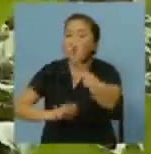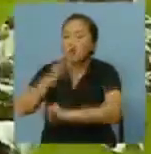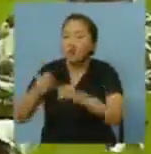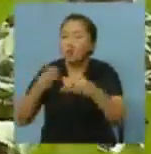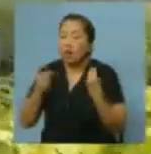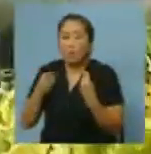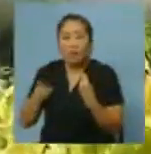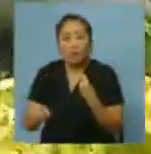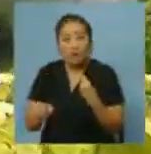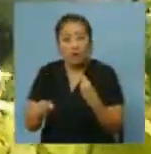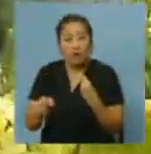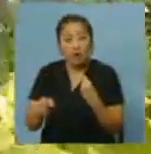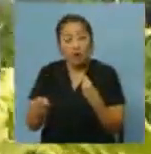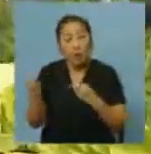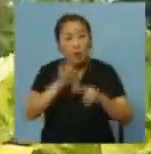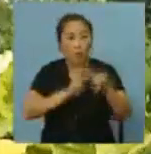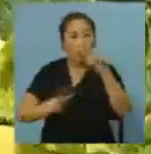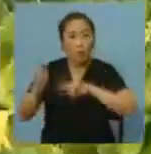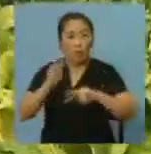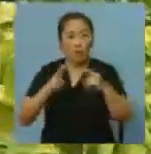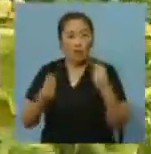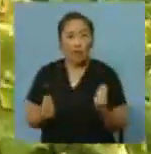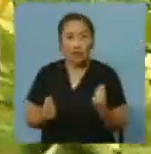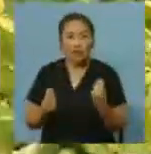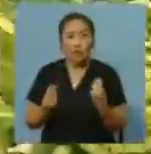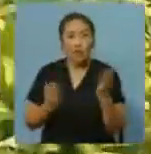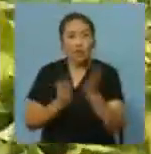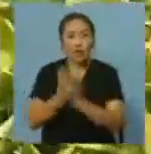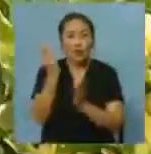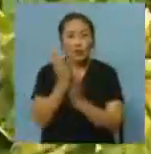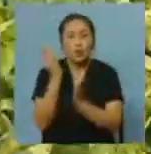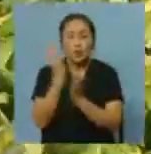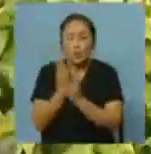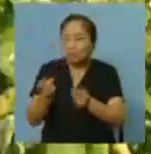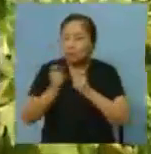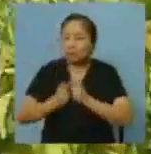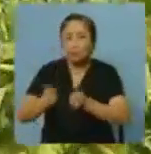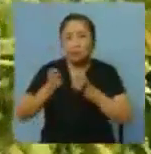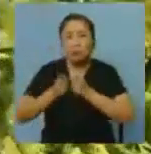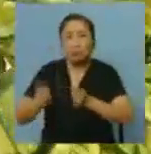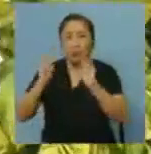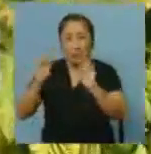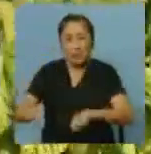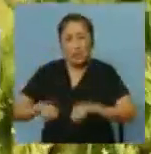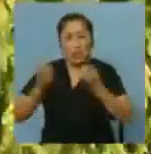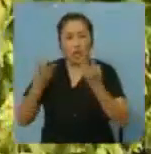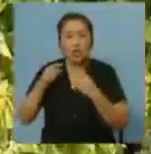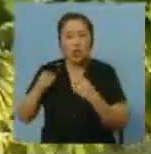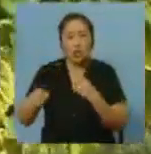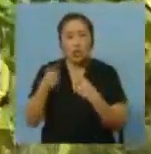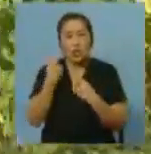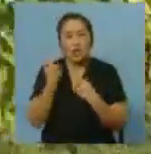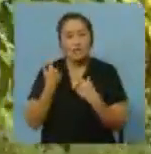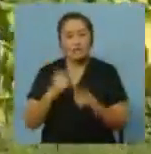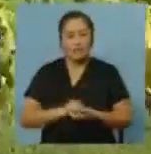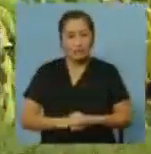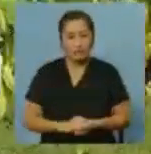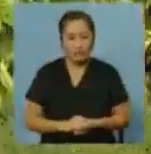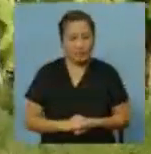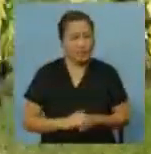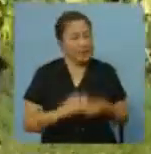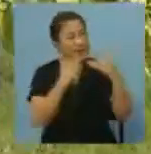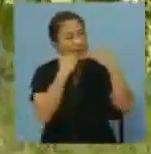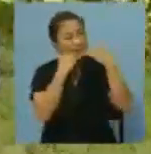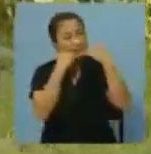también buscando que seguir en un camino de lucha y mejorar el estado en el cual estamos.